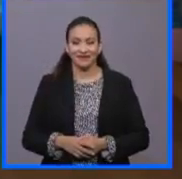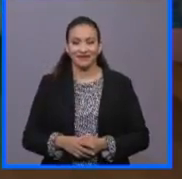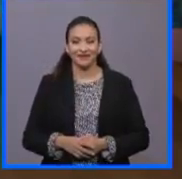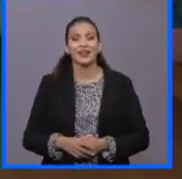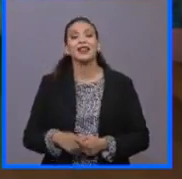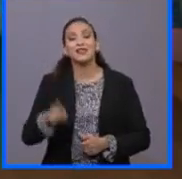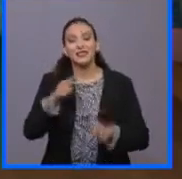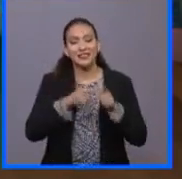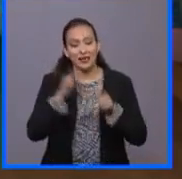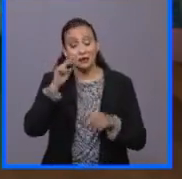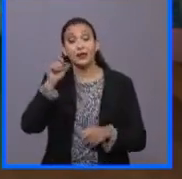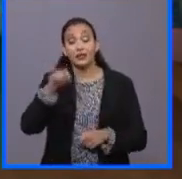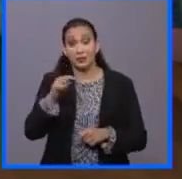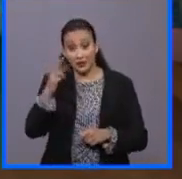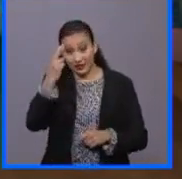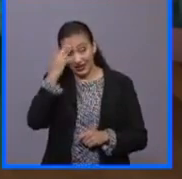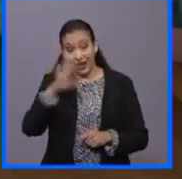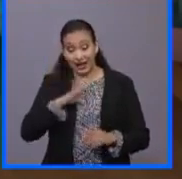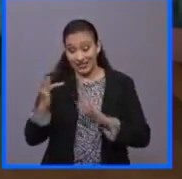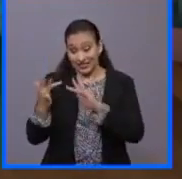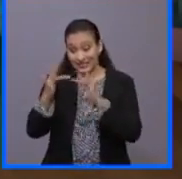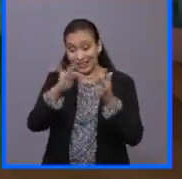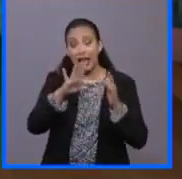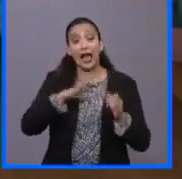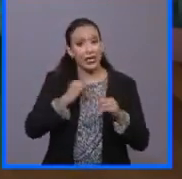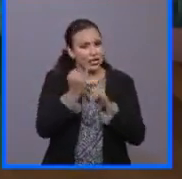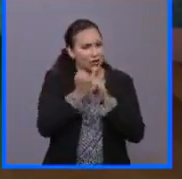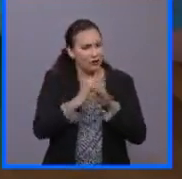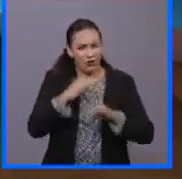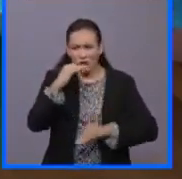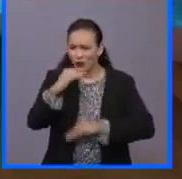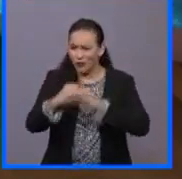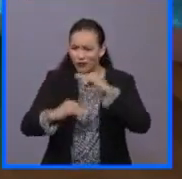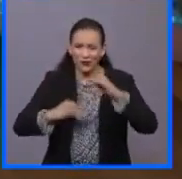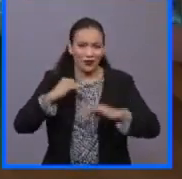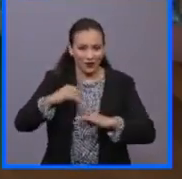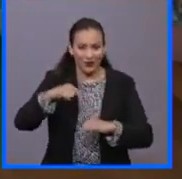TV. Síganos también en las redes sociales donde encontrará todos los